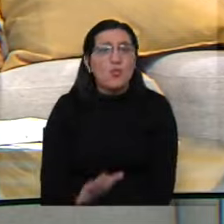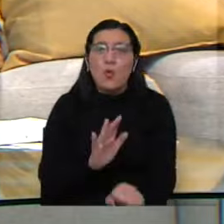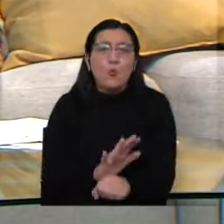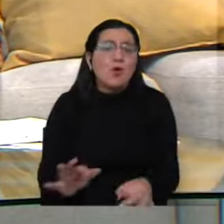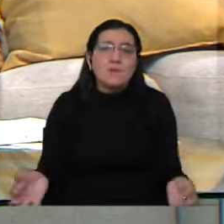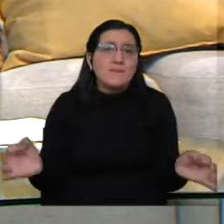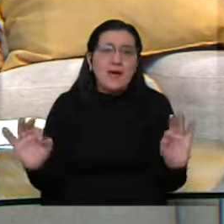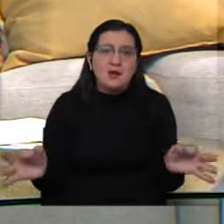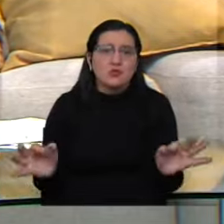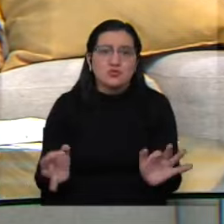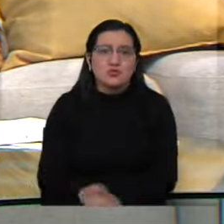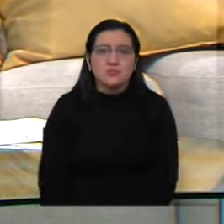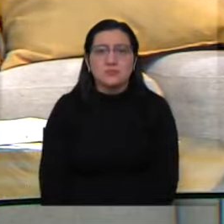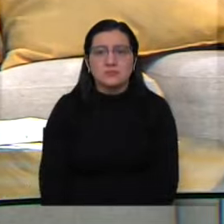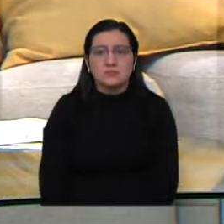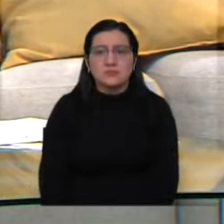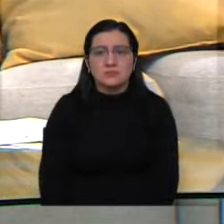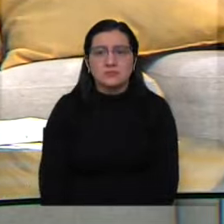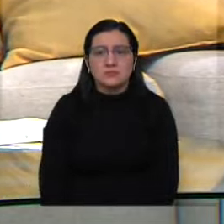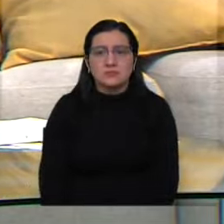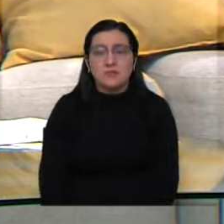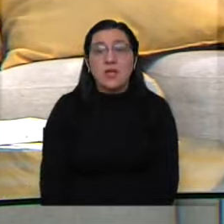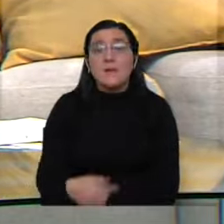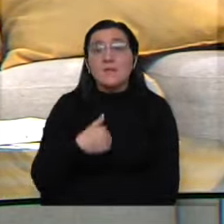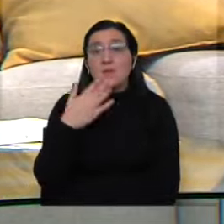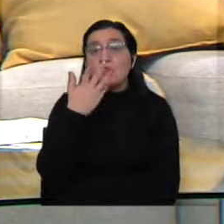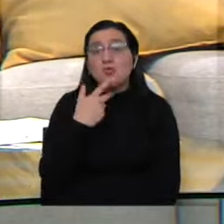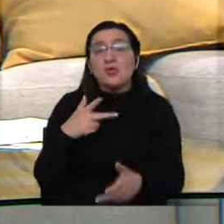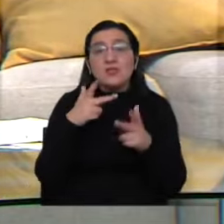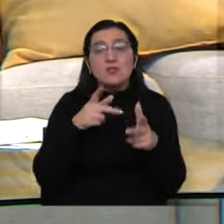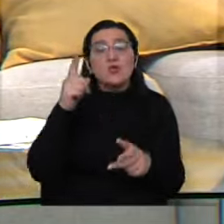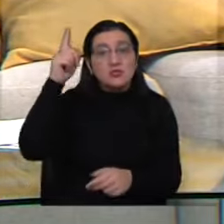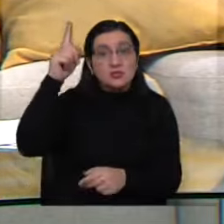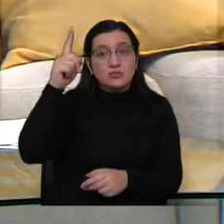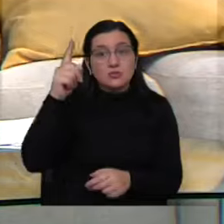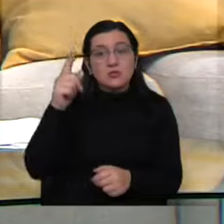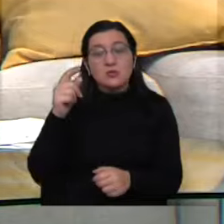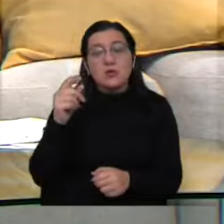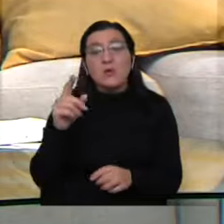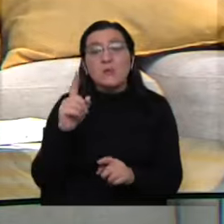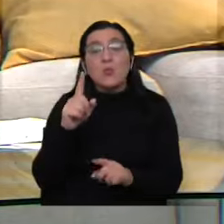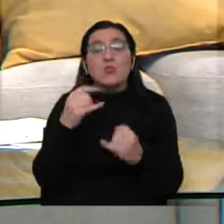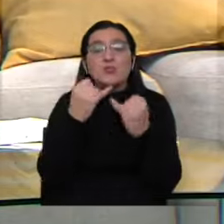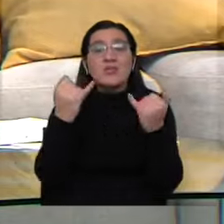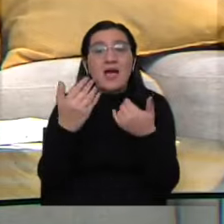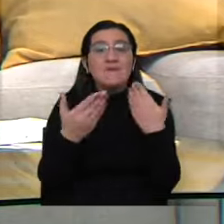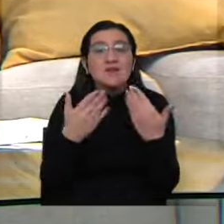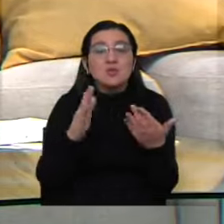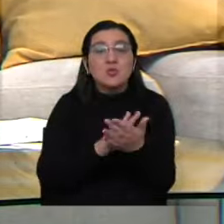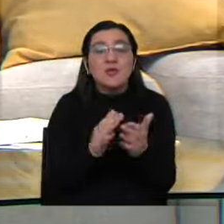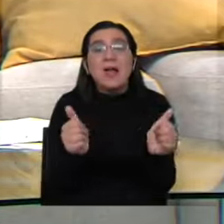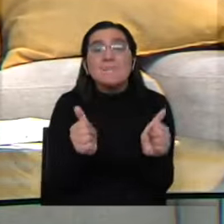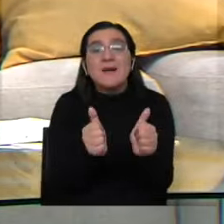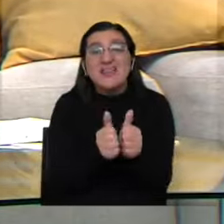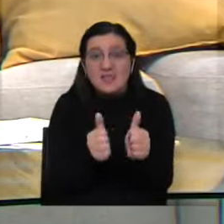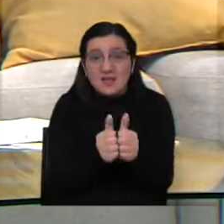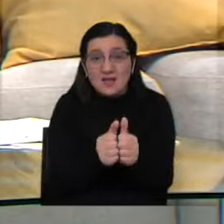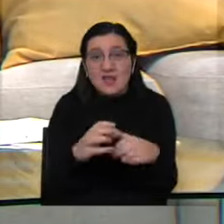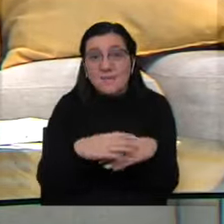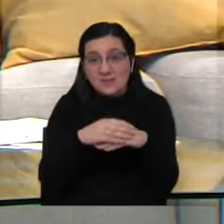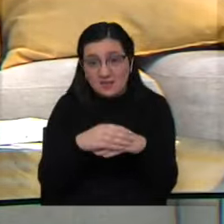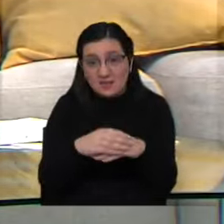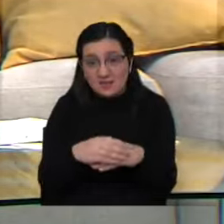hermanos igual este me gustó el tópico de Dios lo de la pareja para algún día hablar solamente de eso la pareja amistad sí pero son más